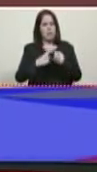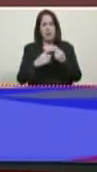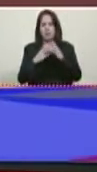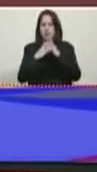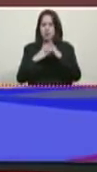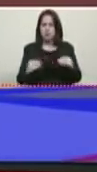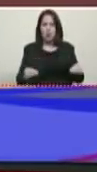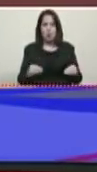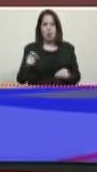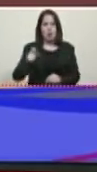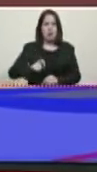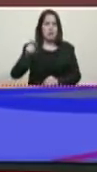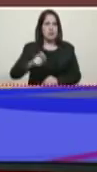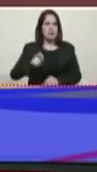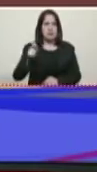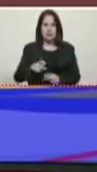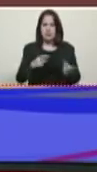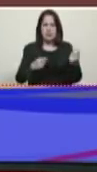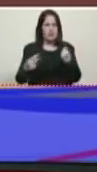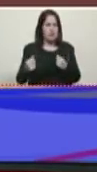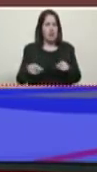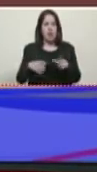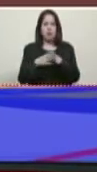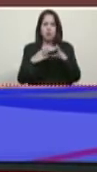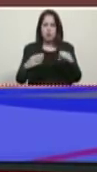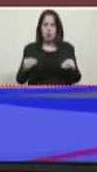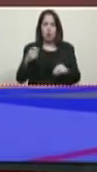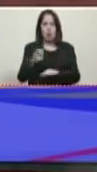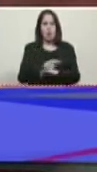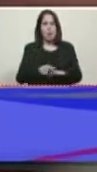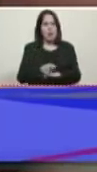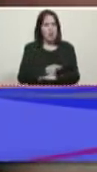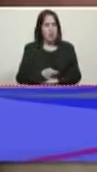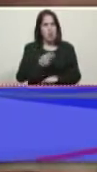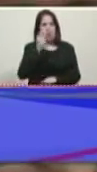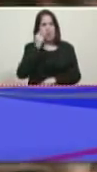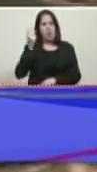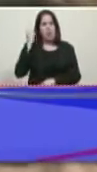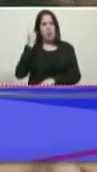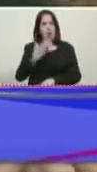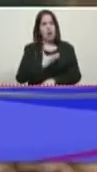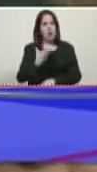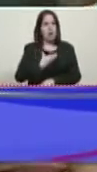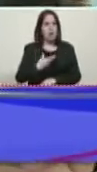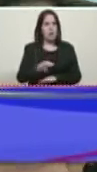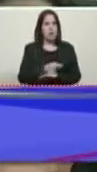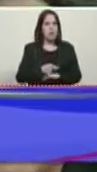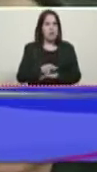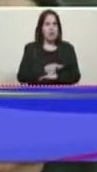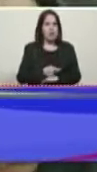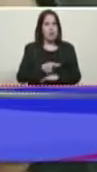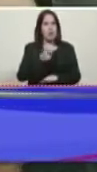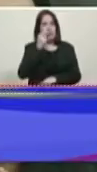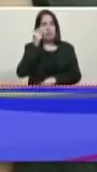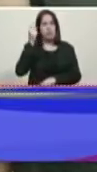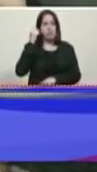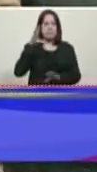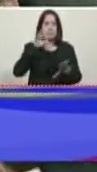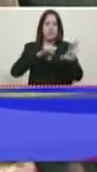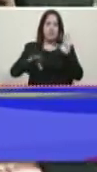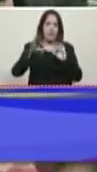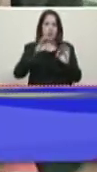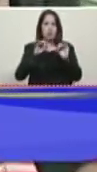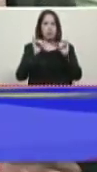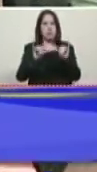todos le hacen falta y todos son gobernadores gobernadoras alcaldes y alcaldesas electos por el mismo sistema